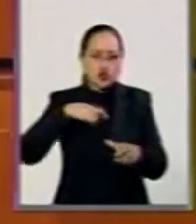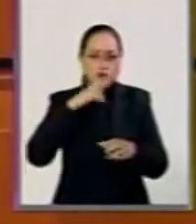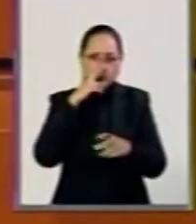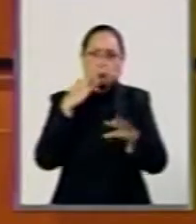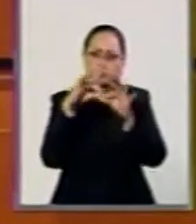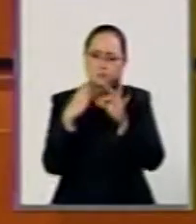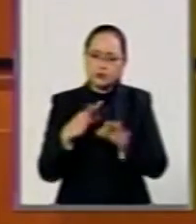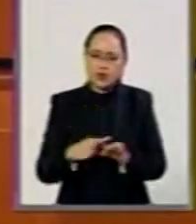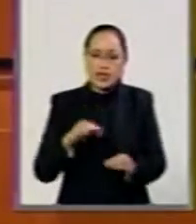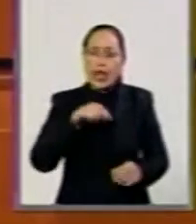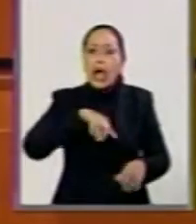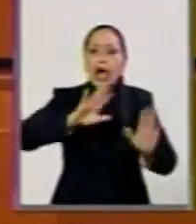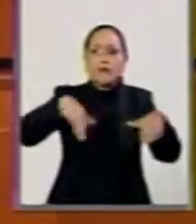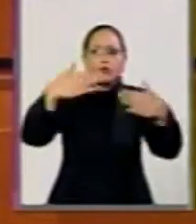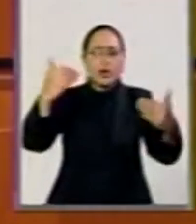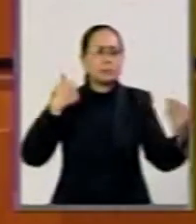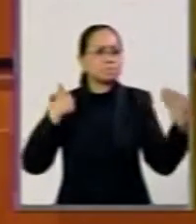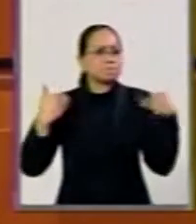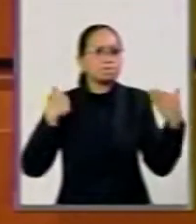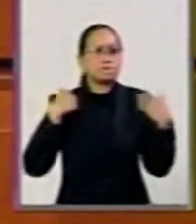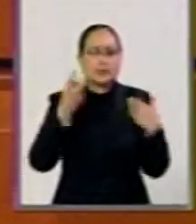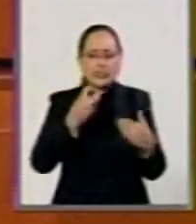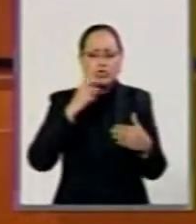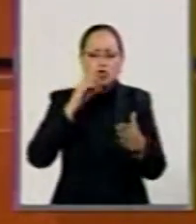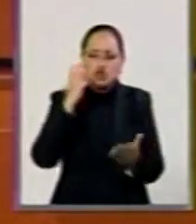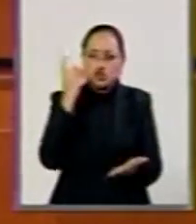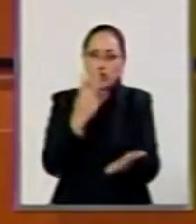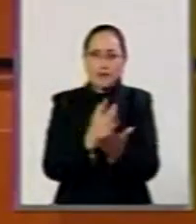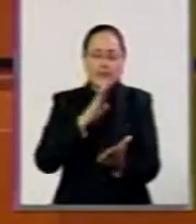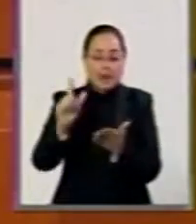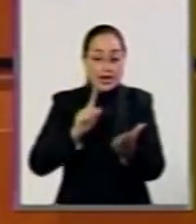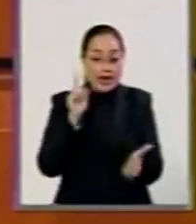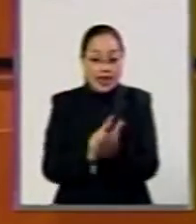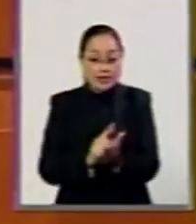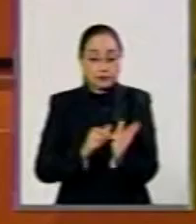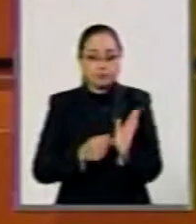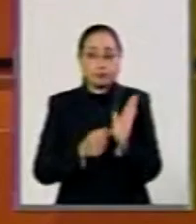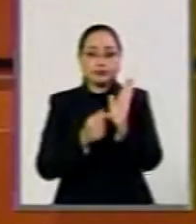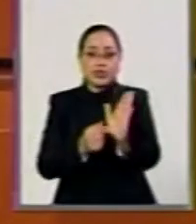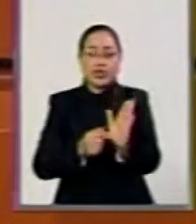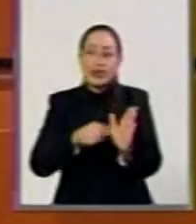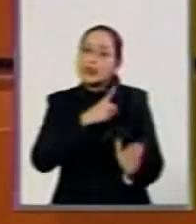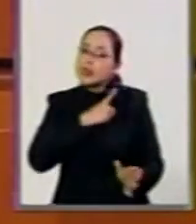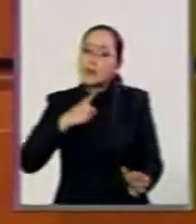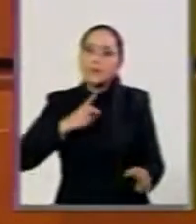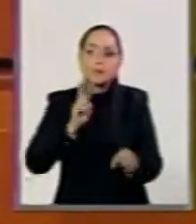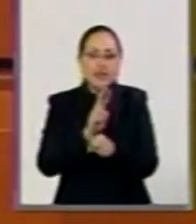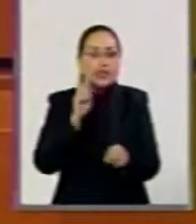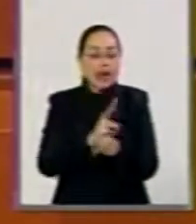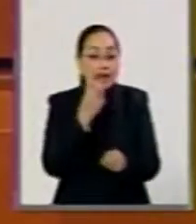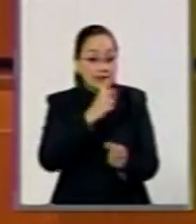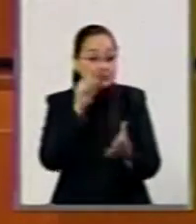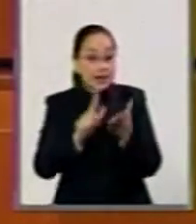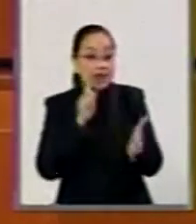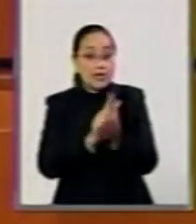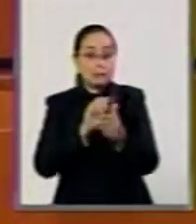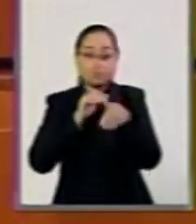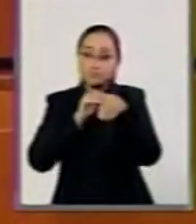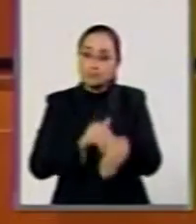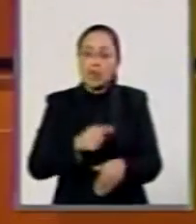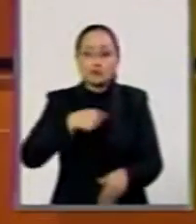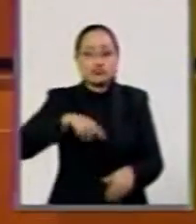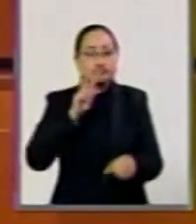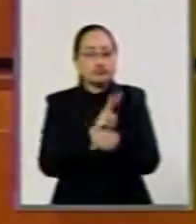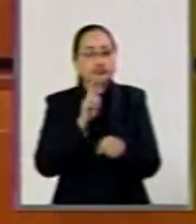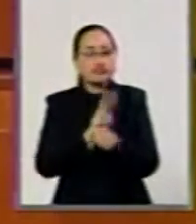nos reclaman en la calle. No solamente emitir las leyes, ser vigilantes de que se cumplan, ser vigilantes